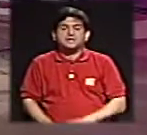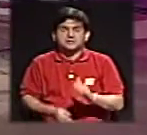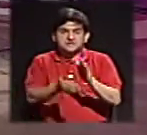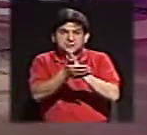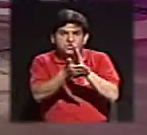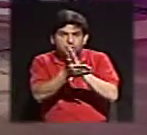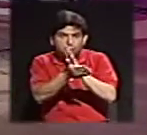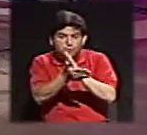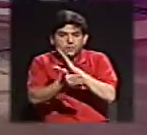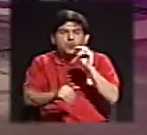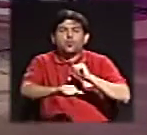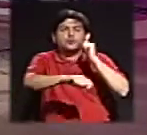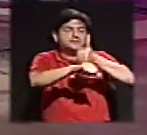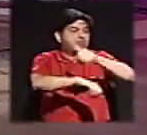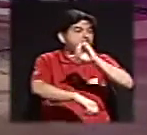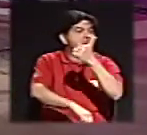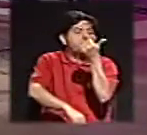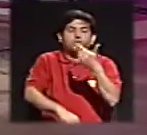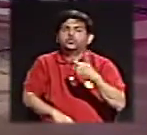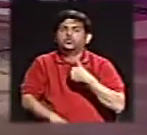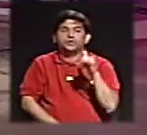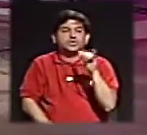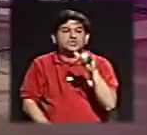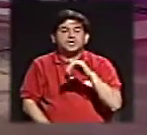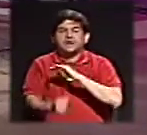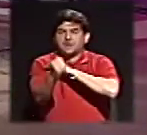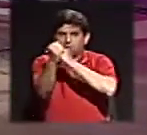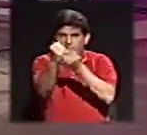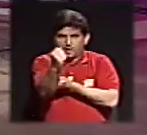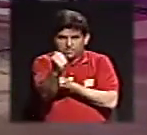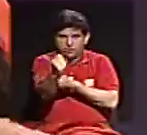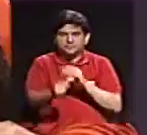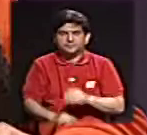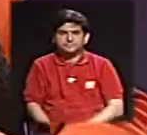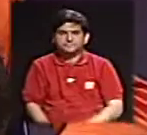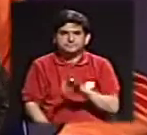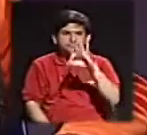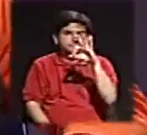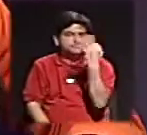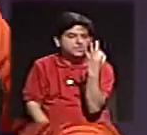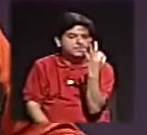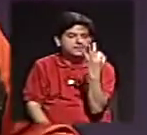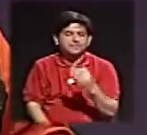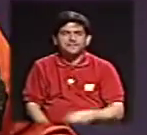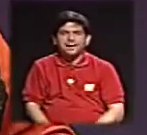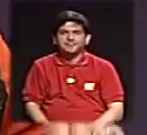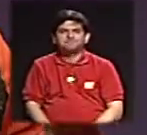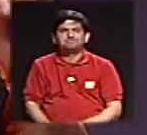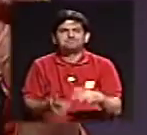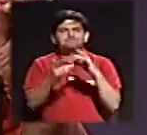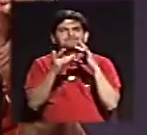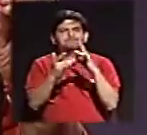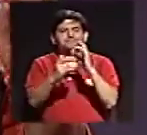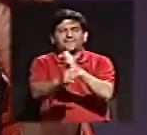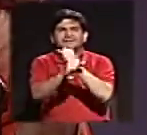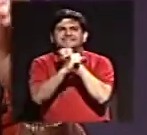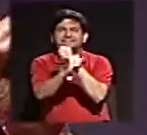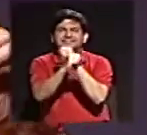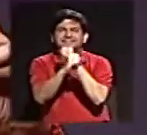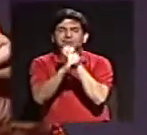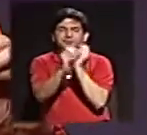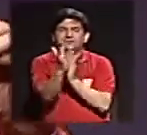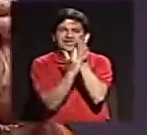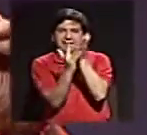guía o cree otra que tenga esas potestades para darle sobre todo esa seguridad